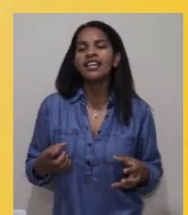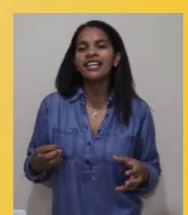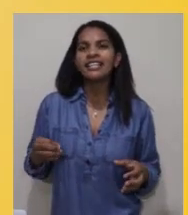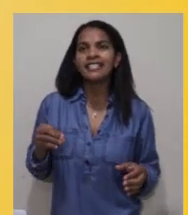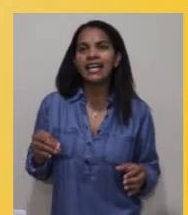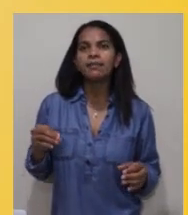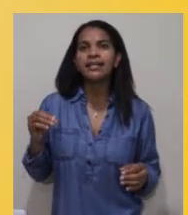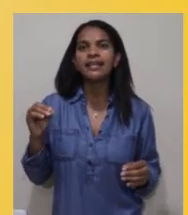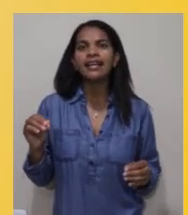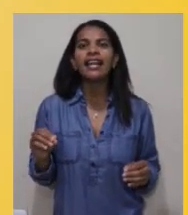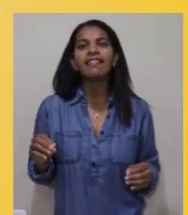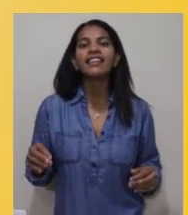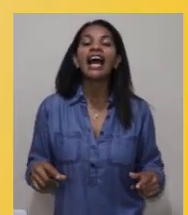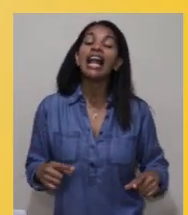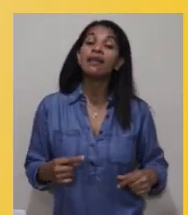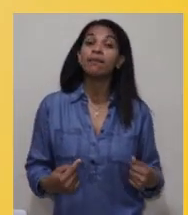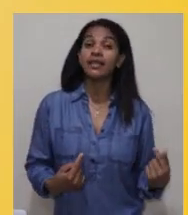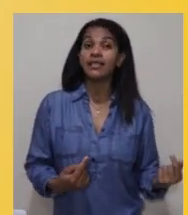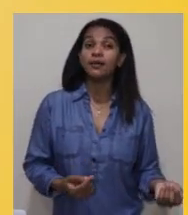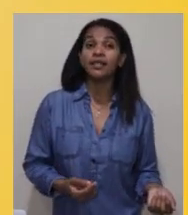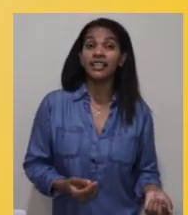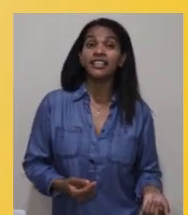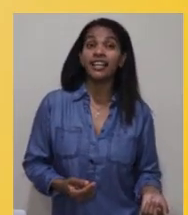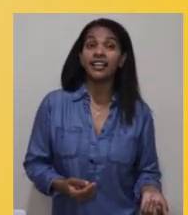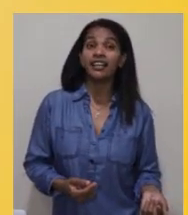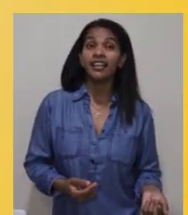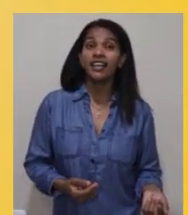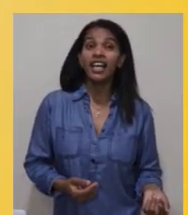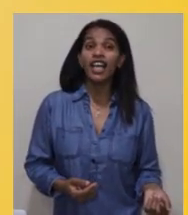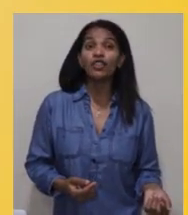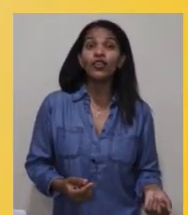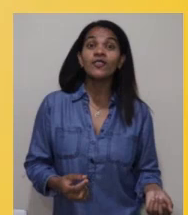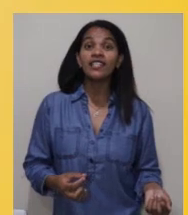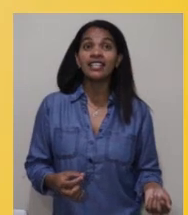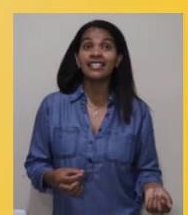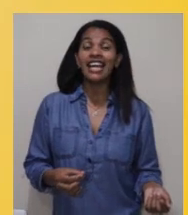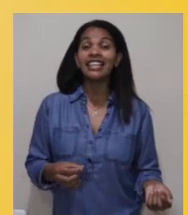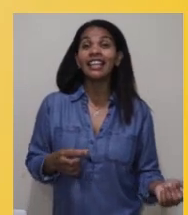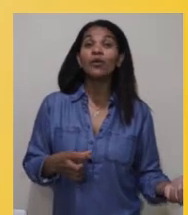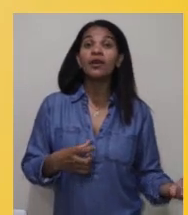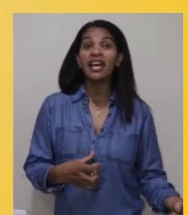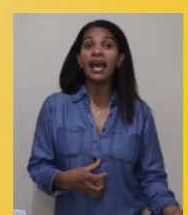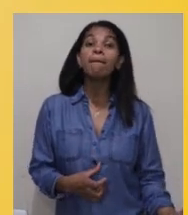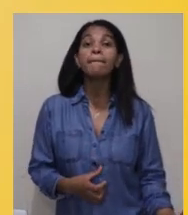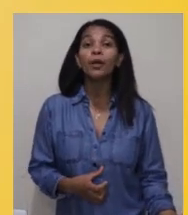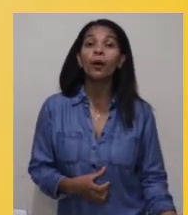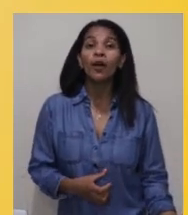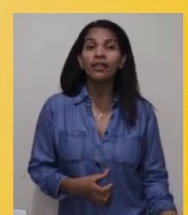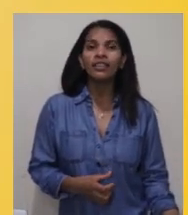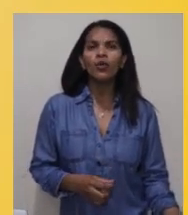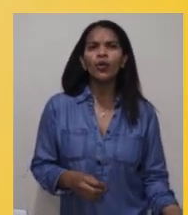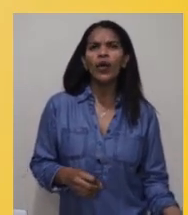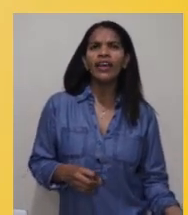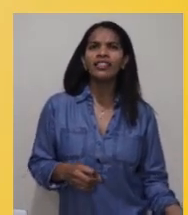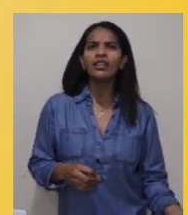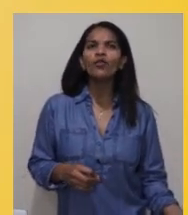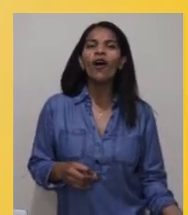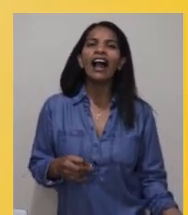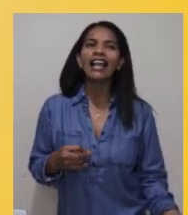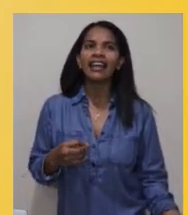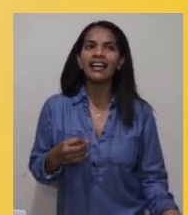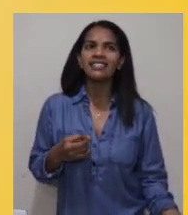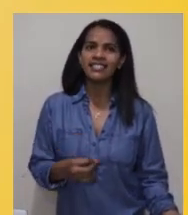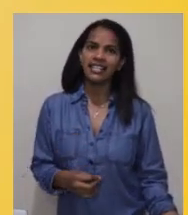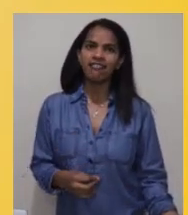luego ingresar más adelante a la empresa donde él quiere. Entonces, este es un ejemplo de un